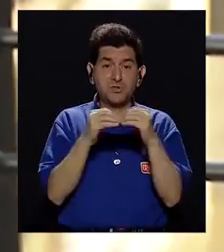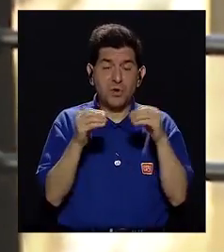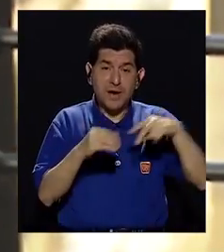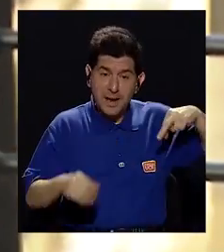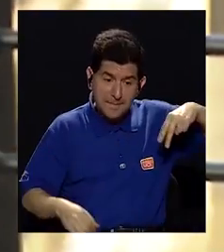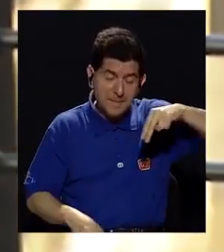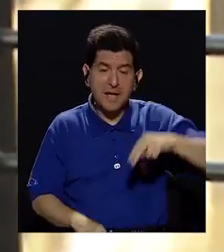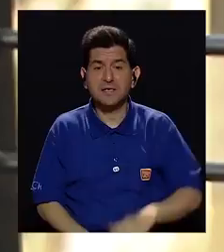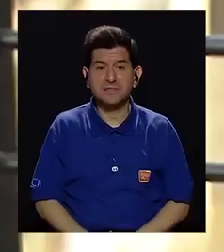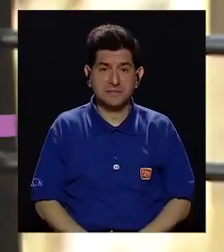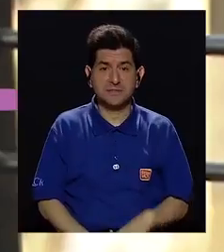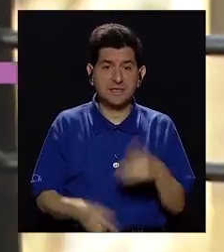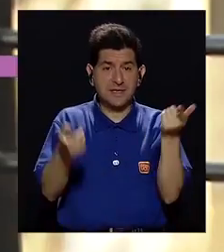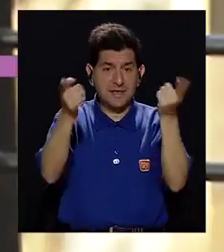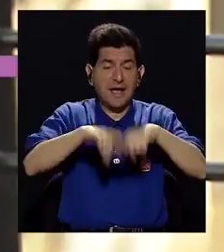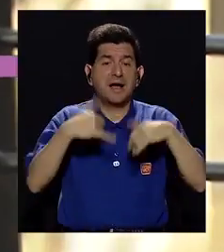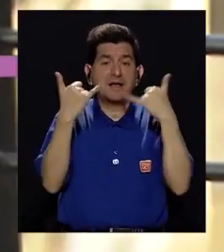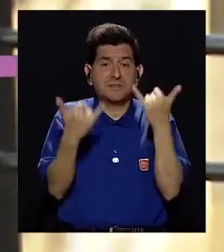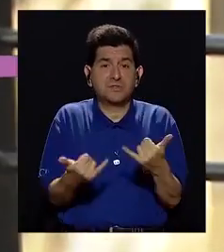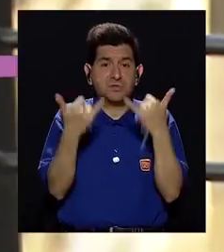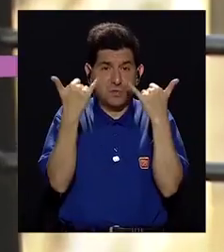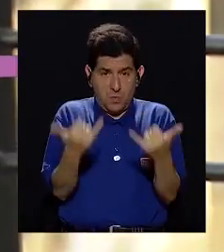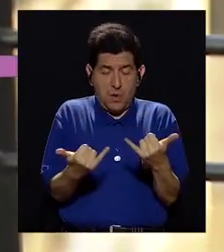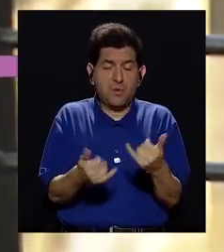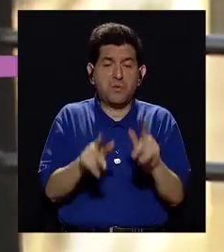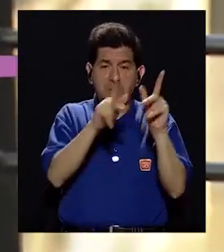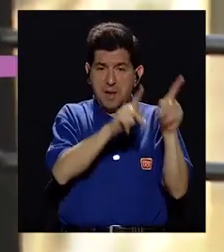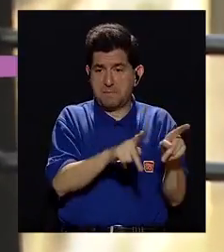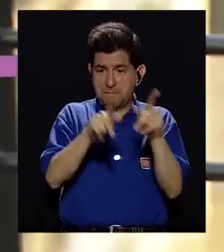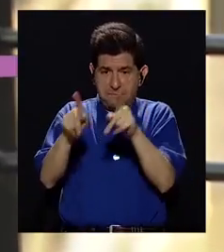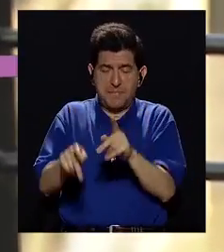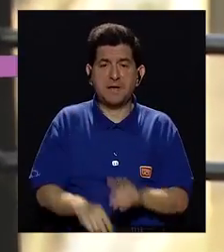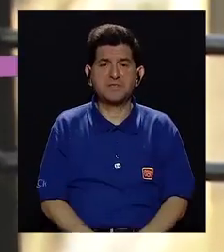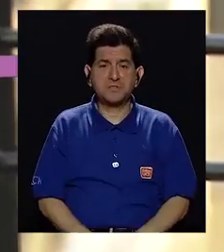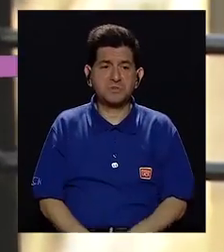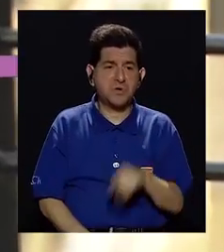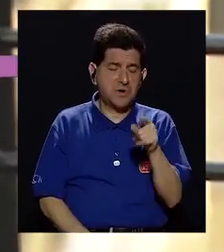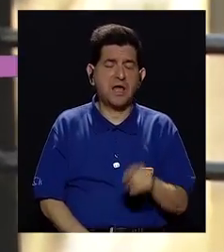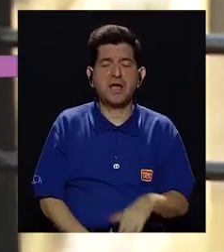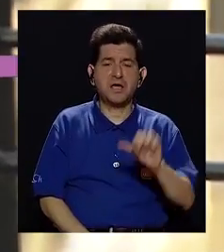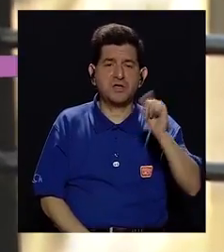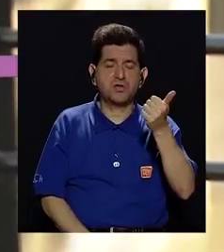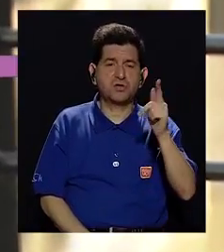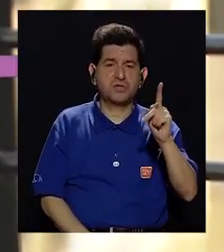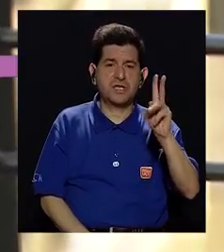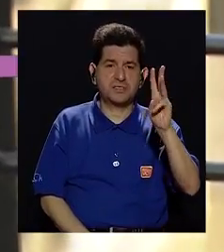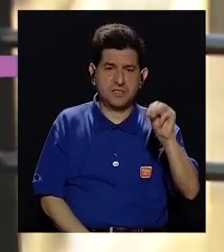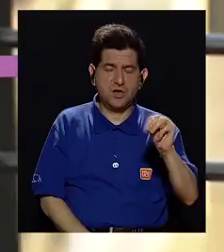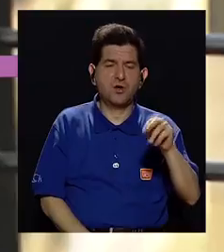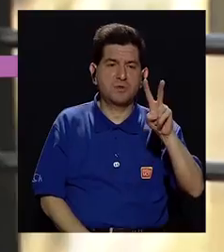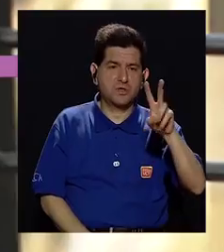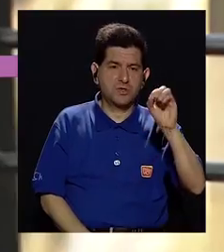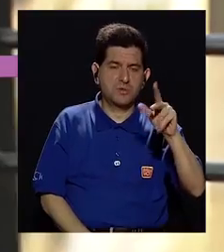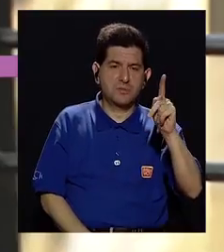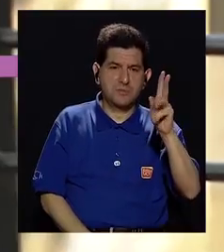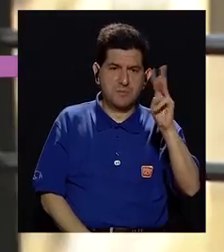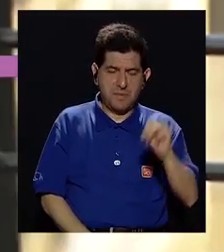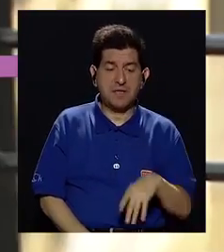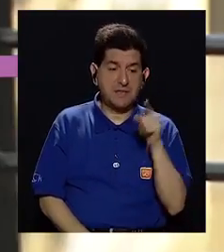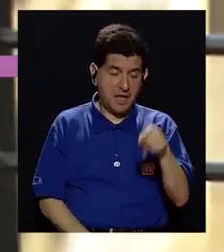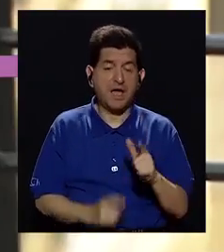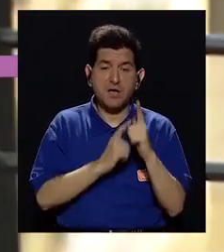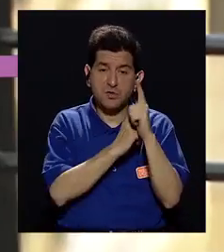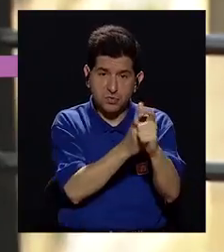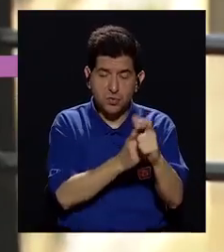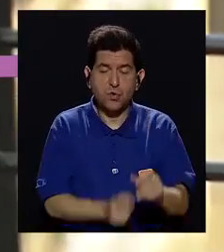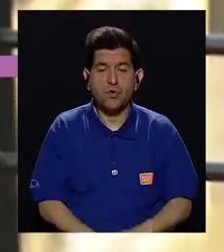camina más o el que trota, como es el caso ahora de muchas personas que están haciendo carreras de 10 kilómetros, 20 kilómetros, mientras lo hagan a